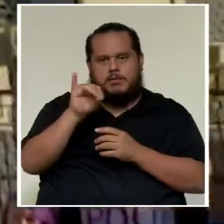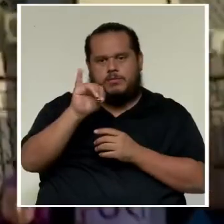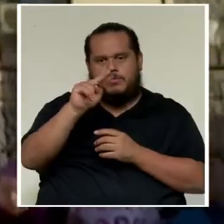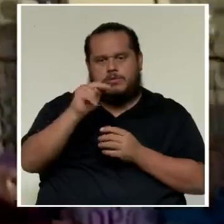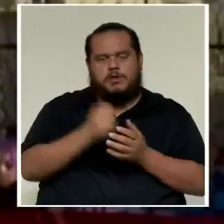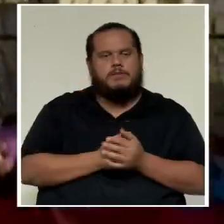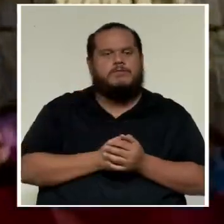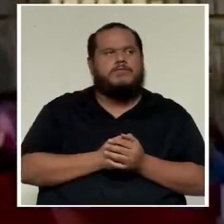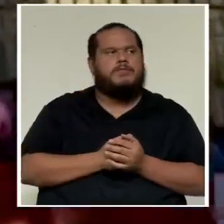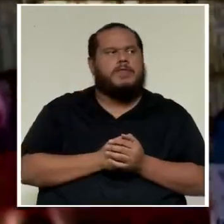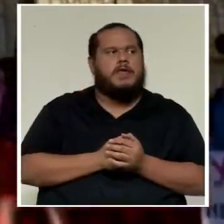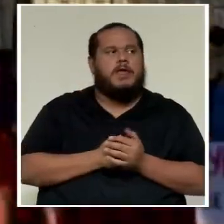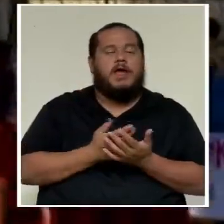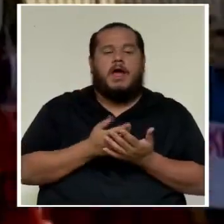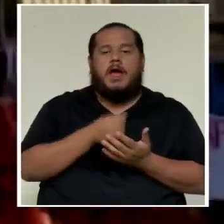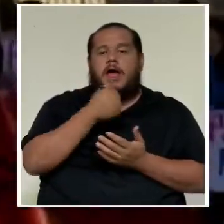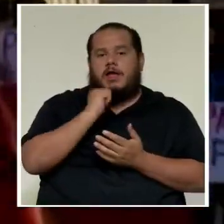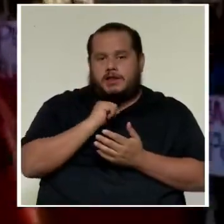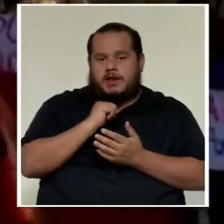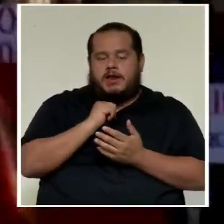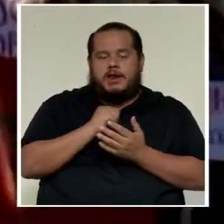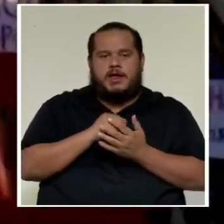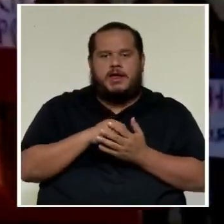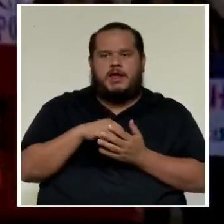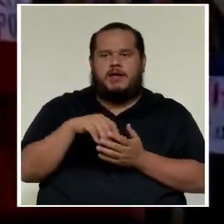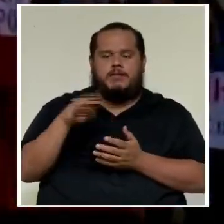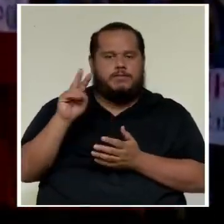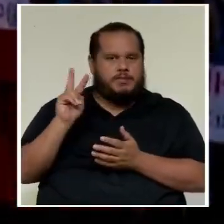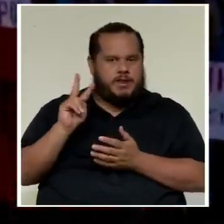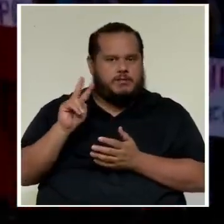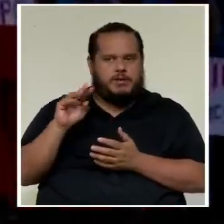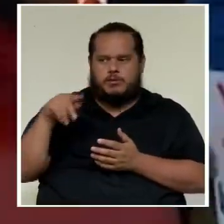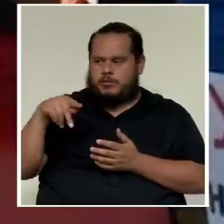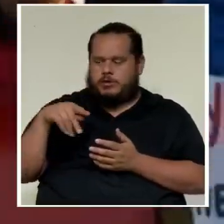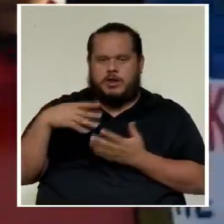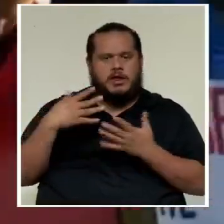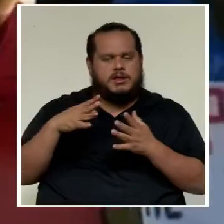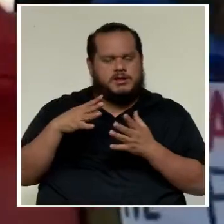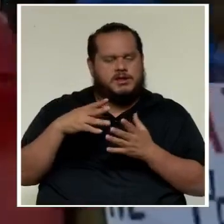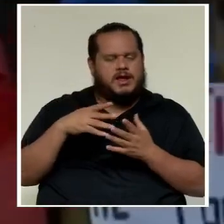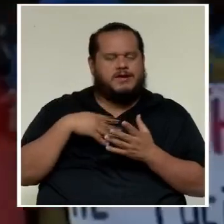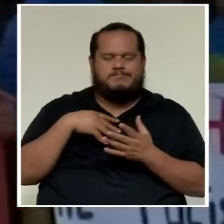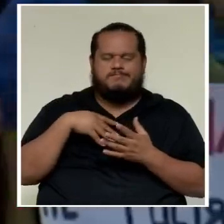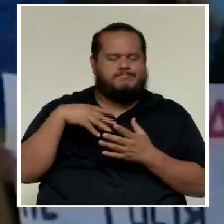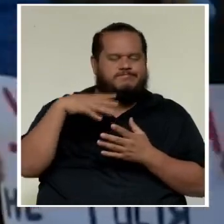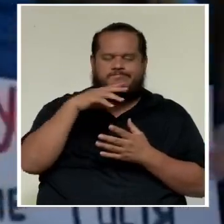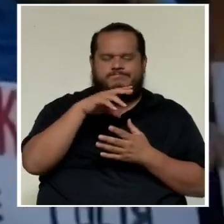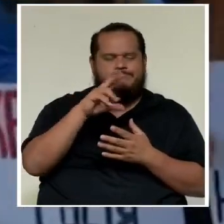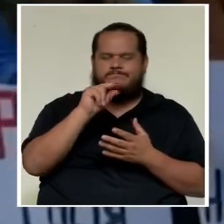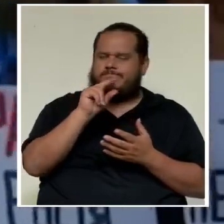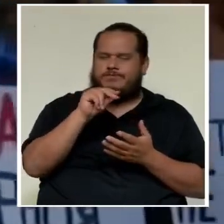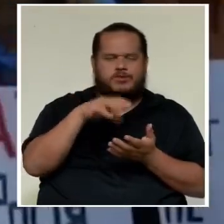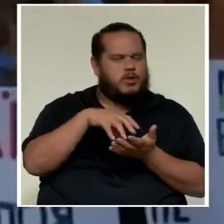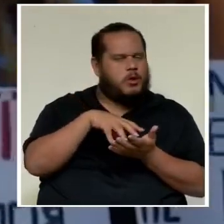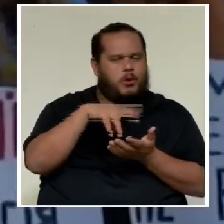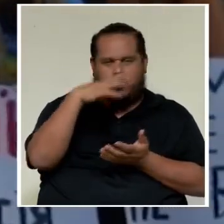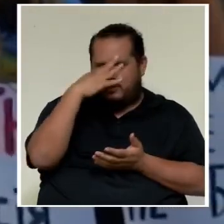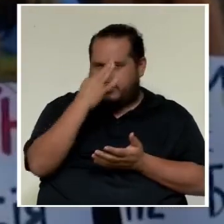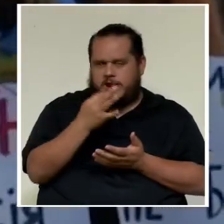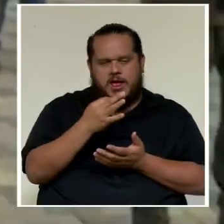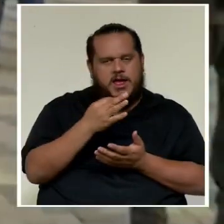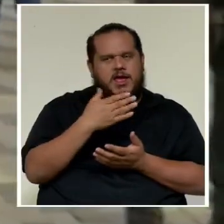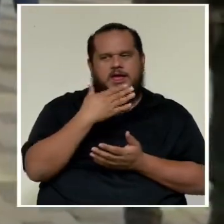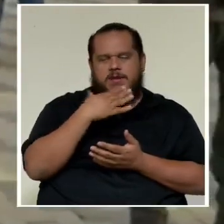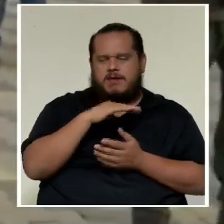El paso dado ayer por el presidente ruso Vladimir Putin ha repartido incredulidad, desconfianza y malos augurios entre